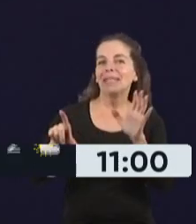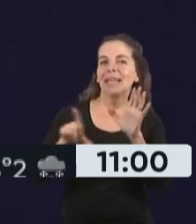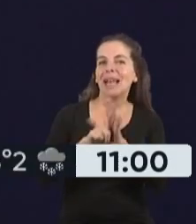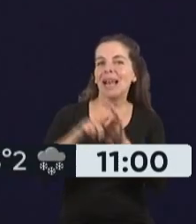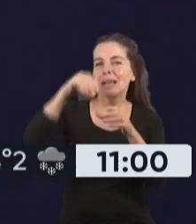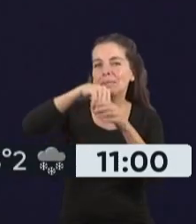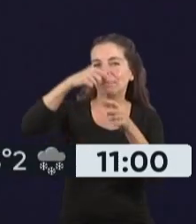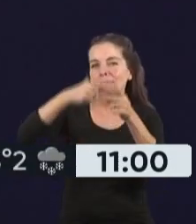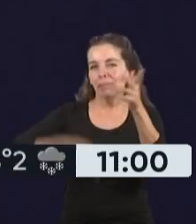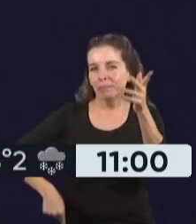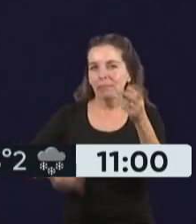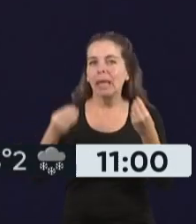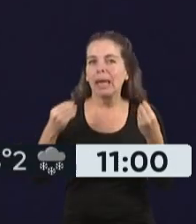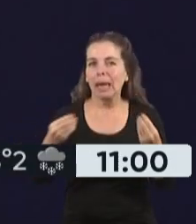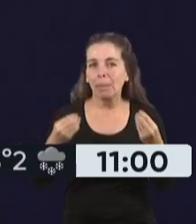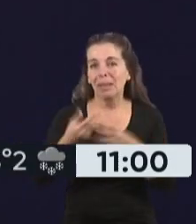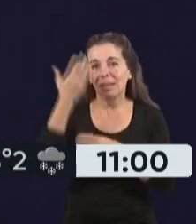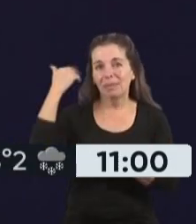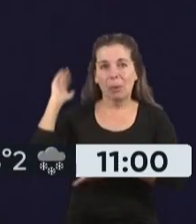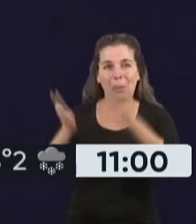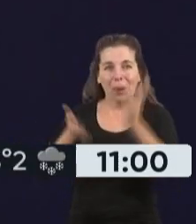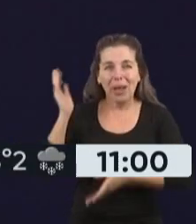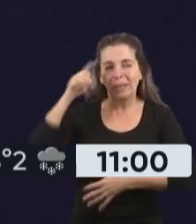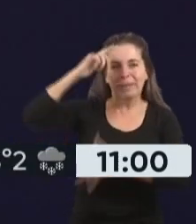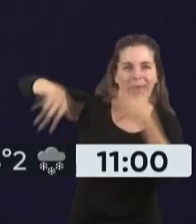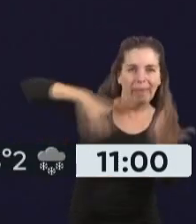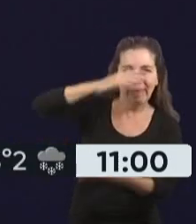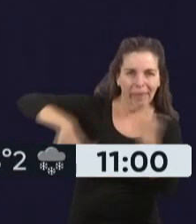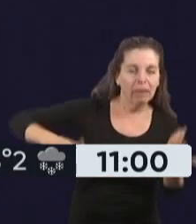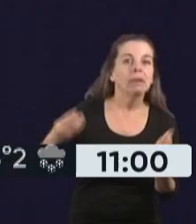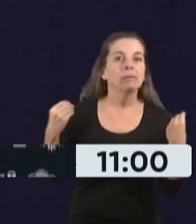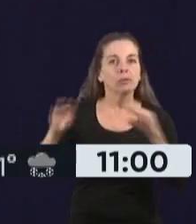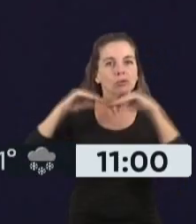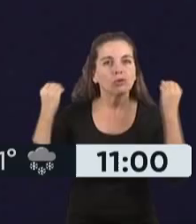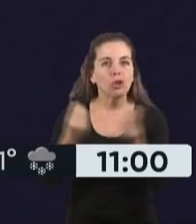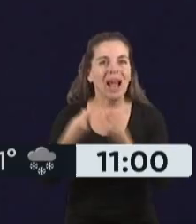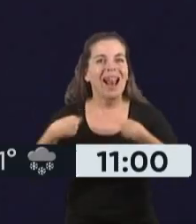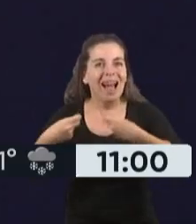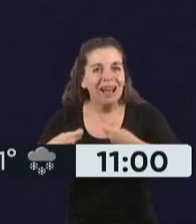del operativo de seguridad de Policía Federal fue de